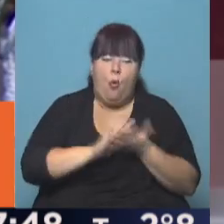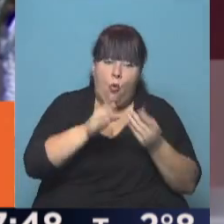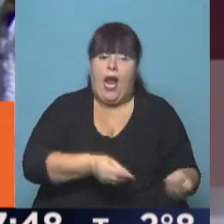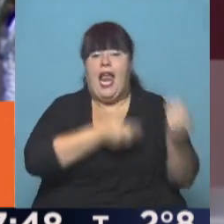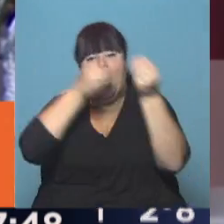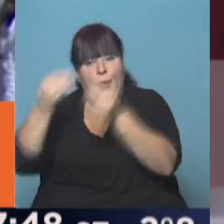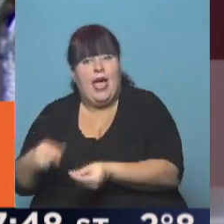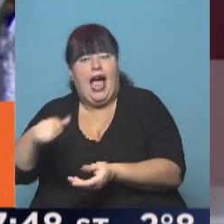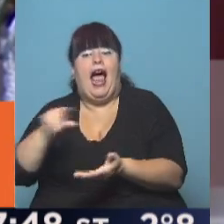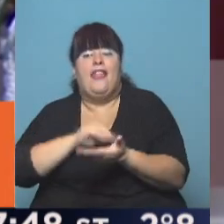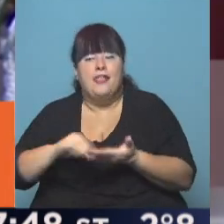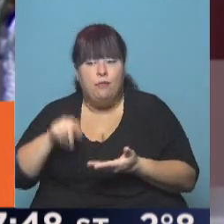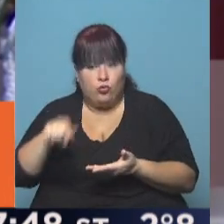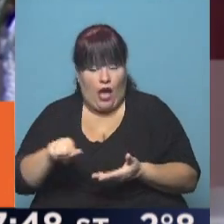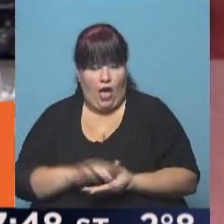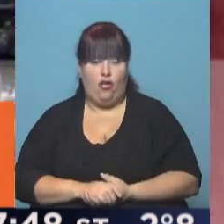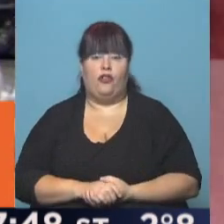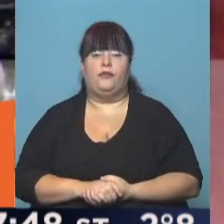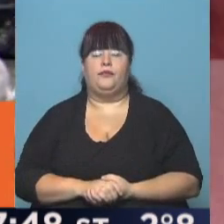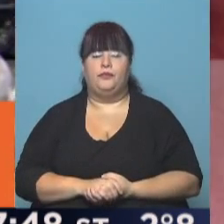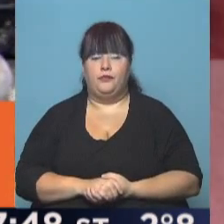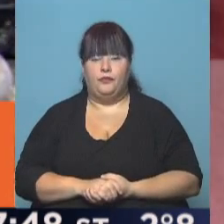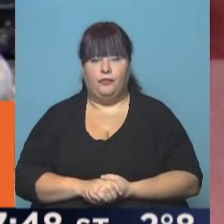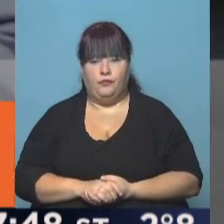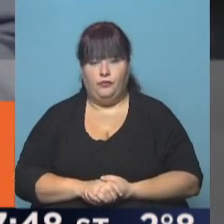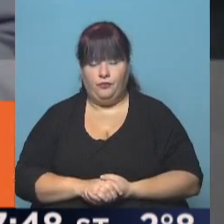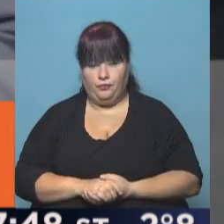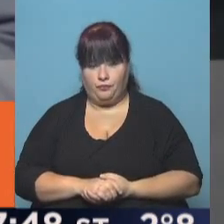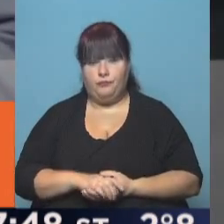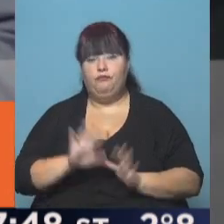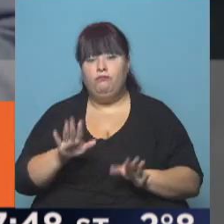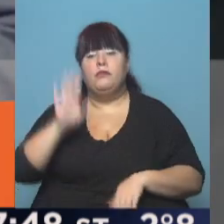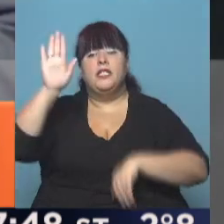espera su tratamiento en la Cámara de Diputados de la